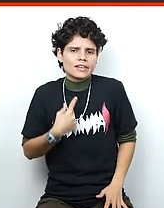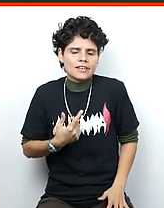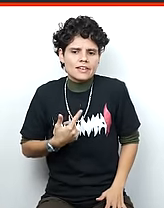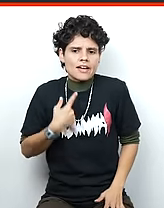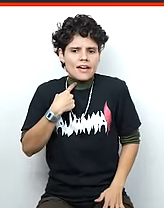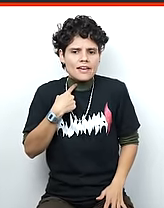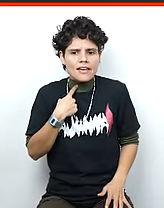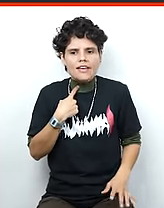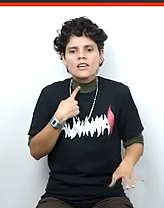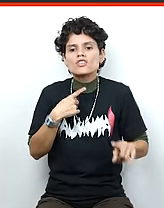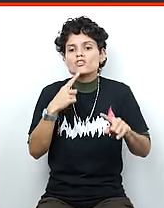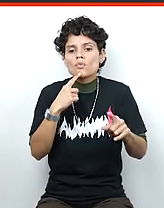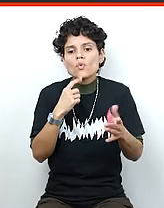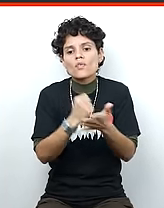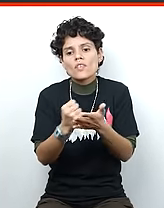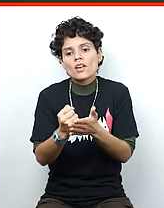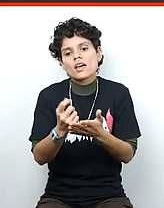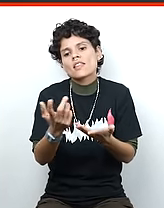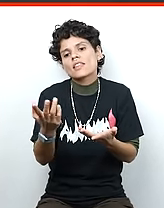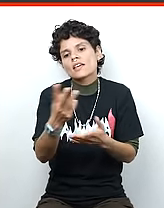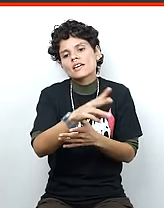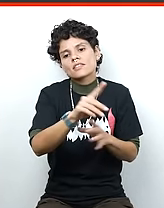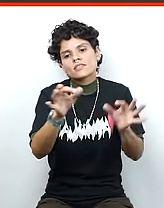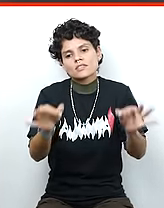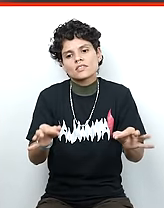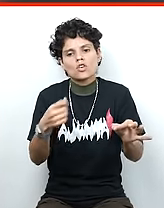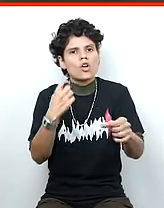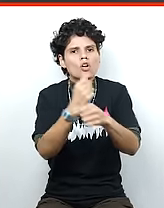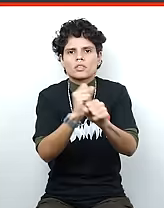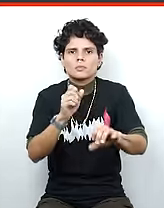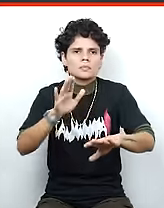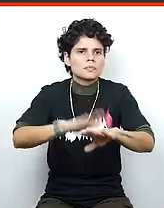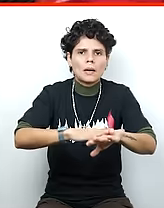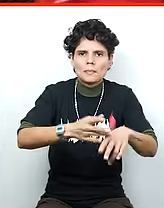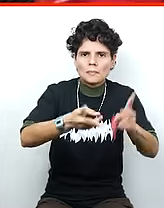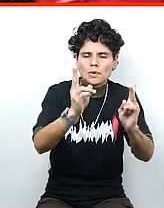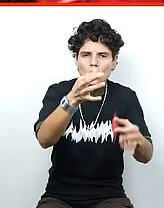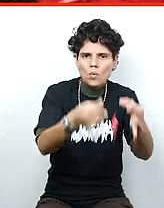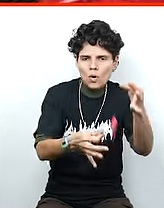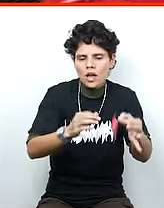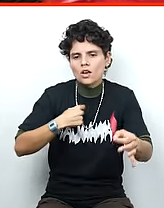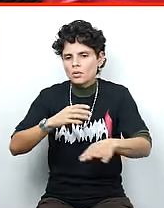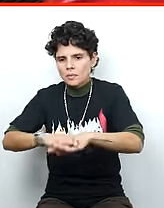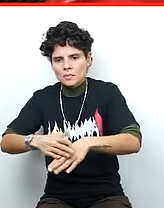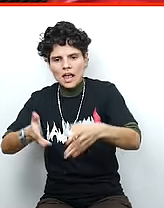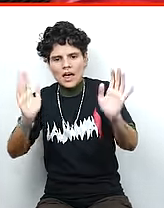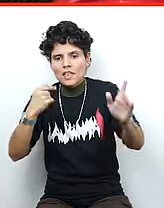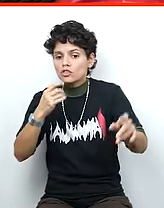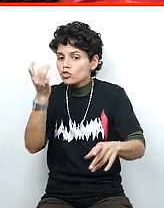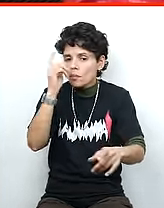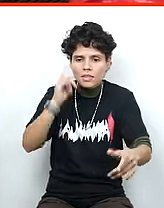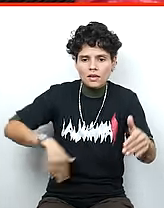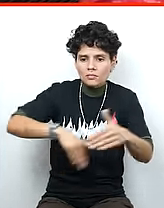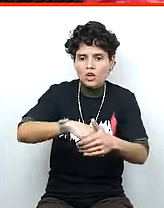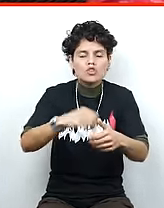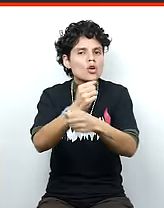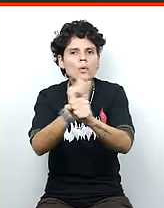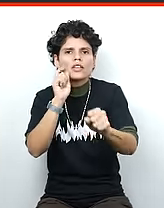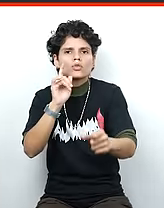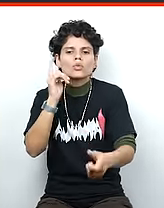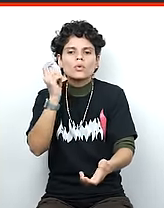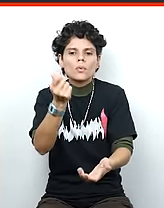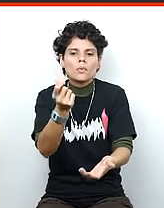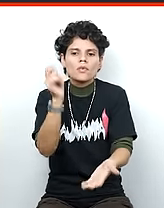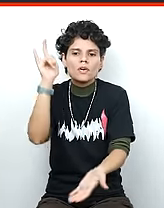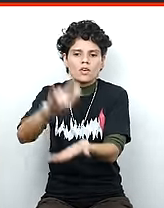después... Por la visa, yo me fui con la visa waiver, porque la visa waiver no te da derecho ni a ver a un juez, ni a tener nada, a ser deportado, ni siquiera a pagar tu